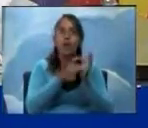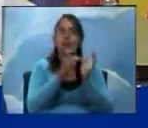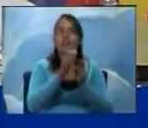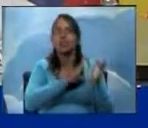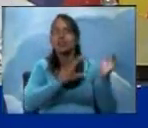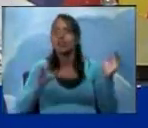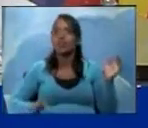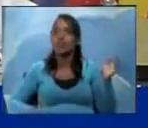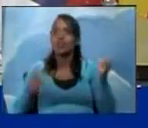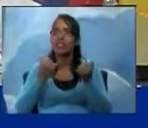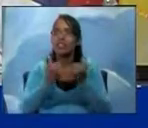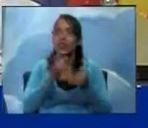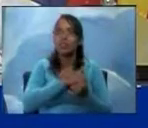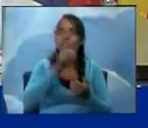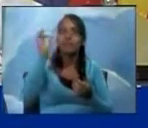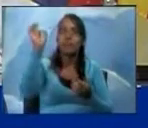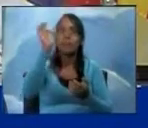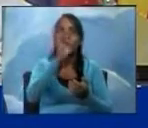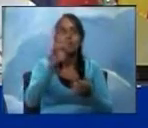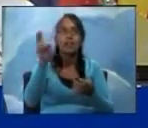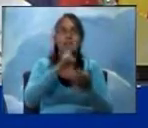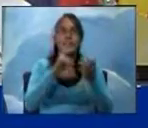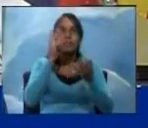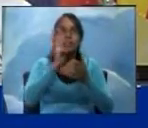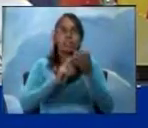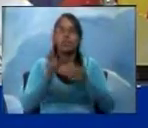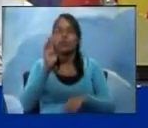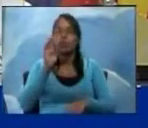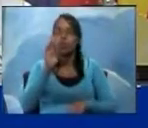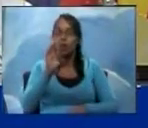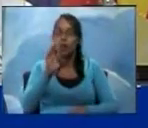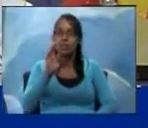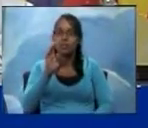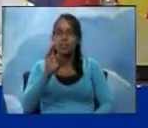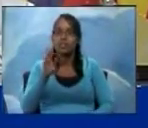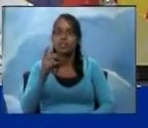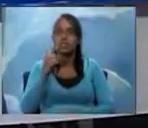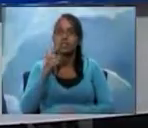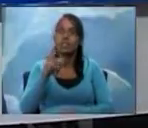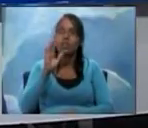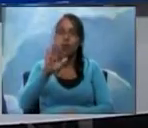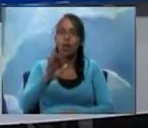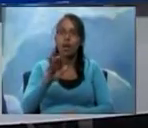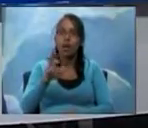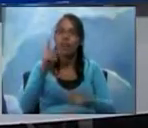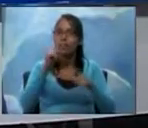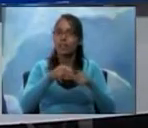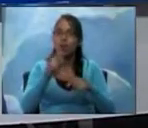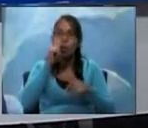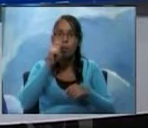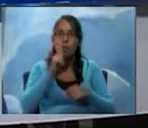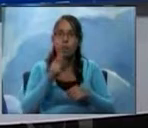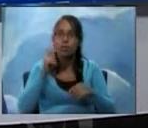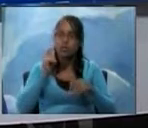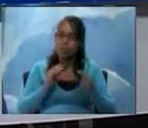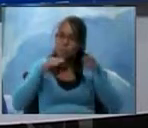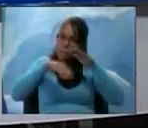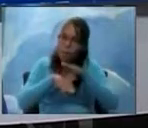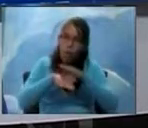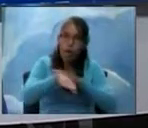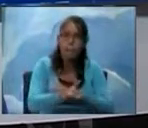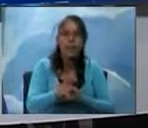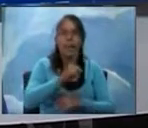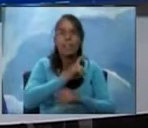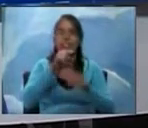terminó de predicar? Léeme el versículo 4. Cuando dijo terminó a Simón, boga mar